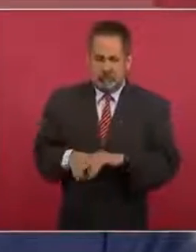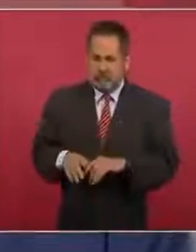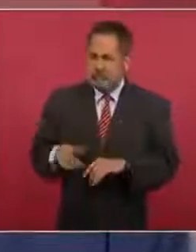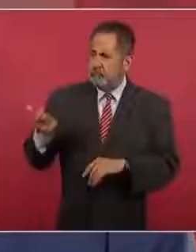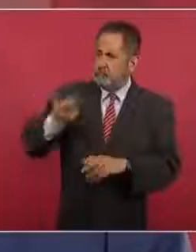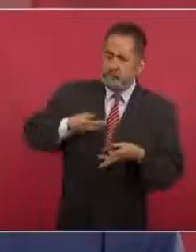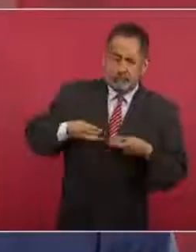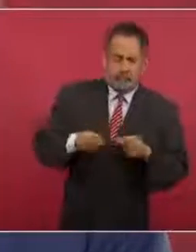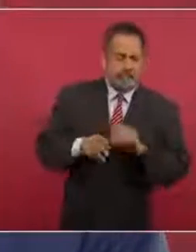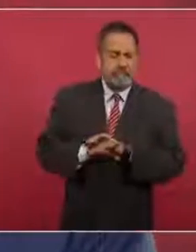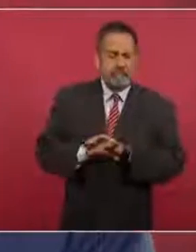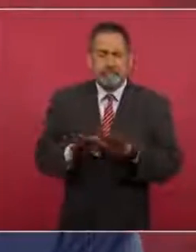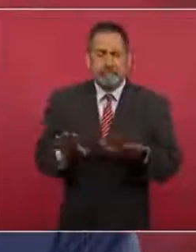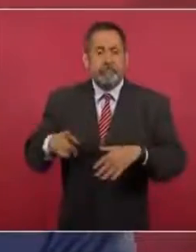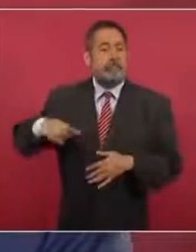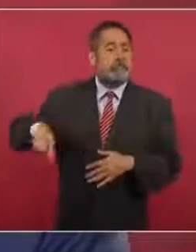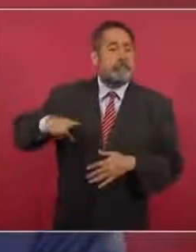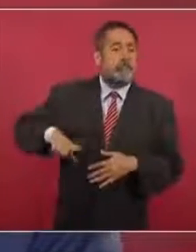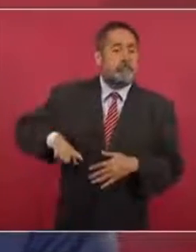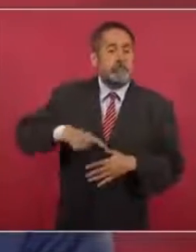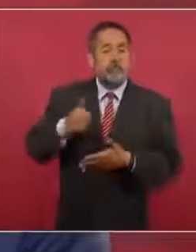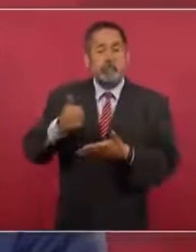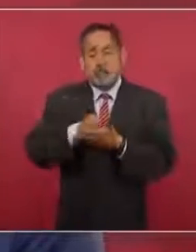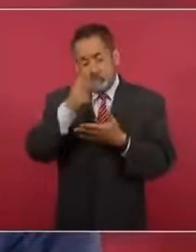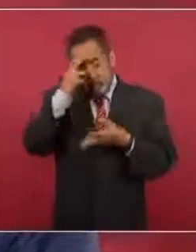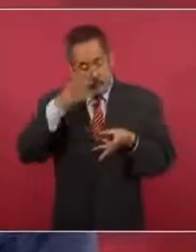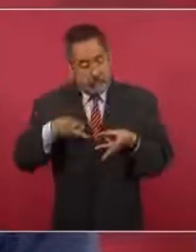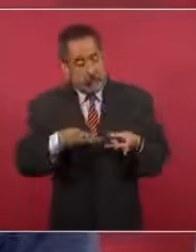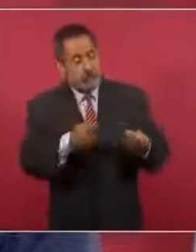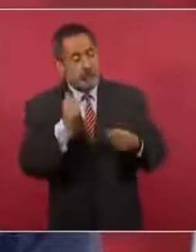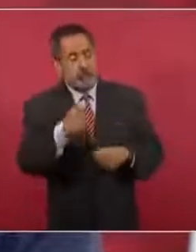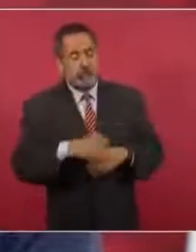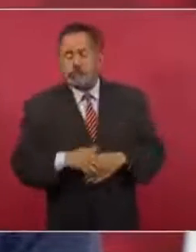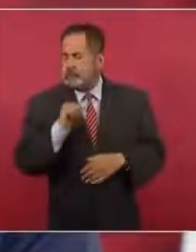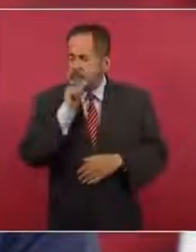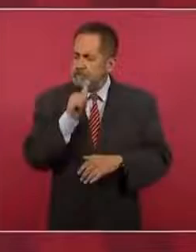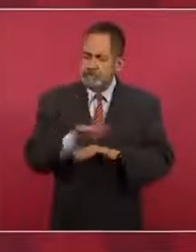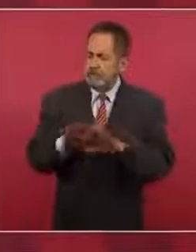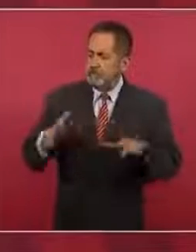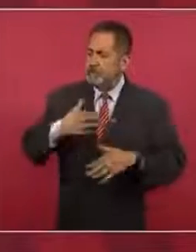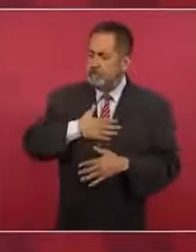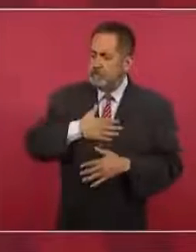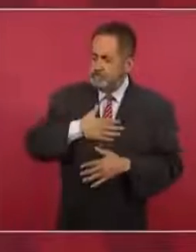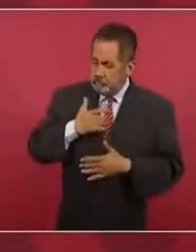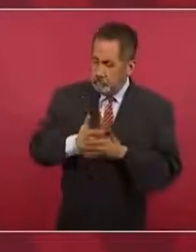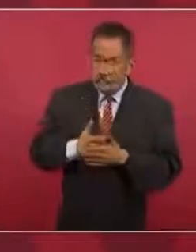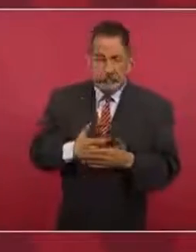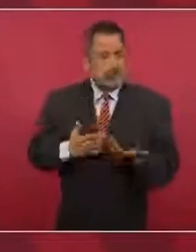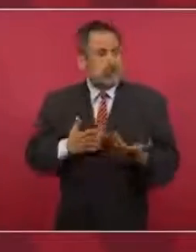gastos para el gobierno de la ciudad, cosa que nosotros reconocemos.